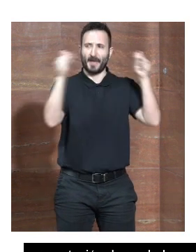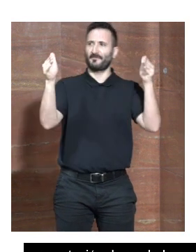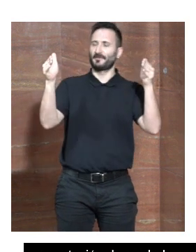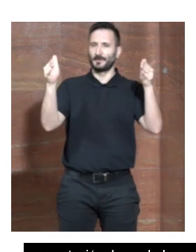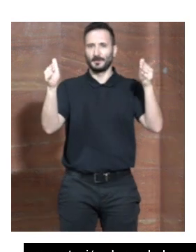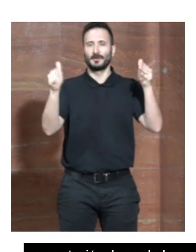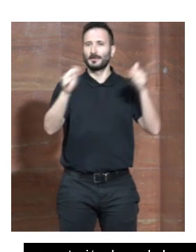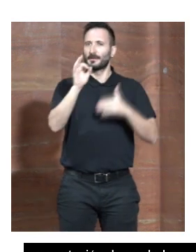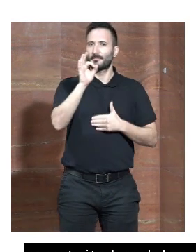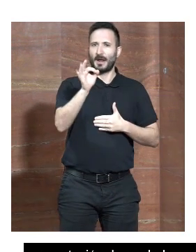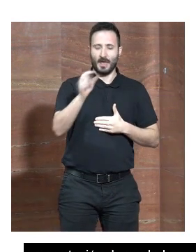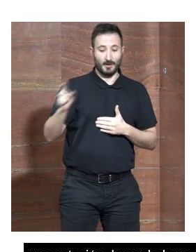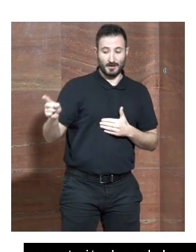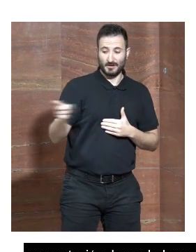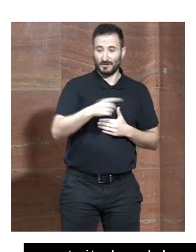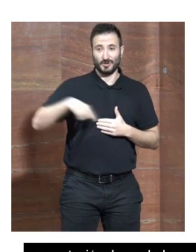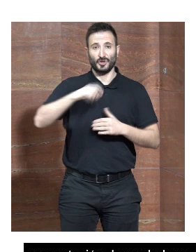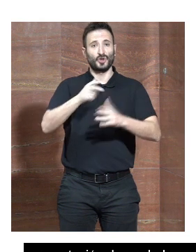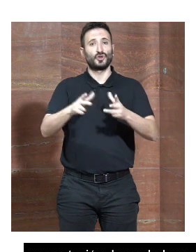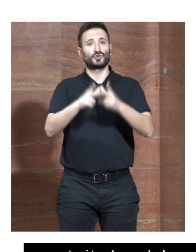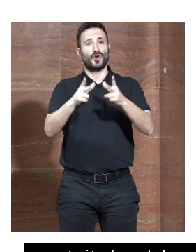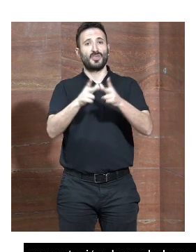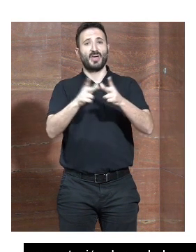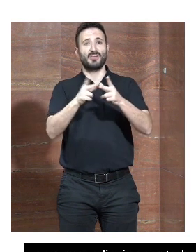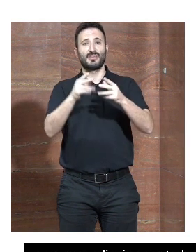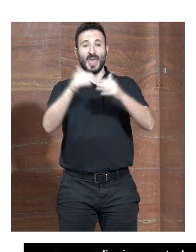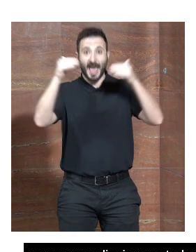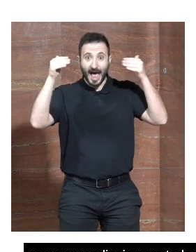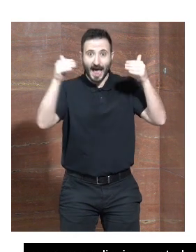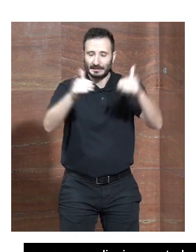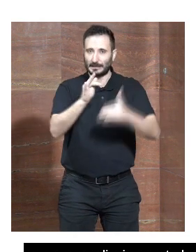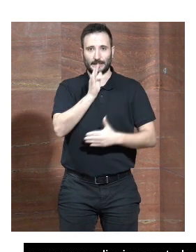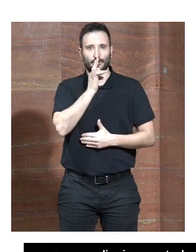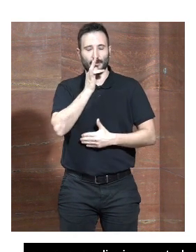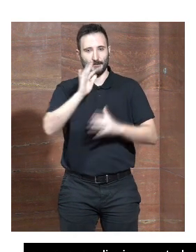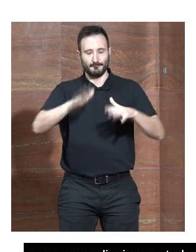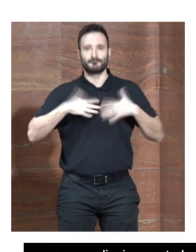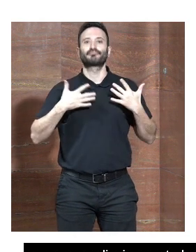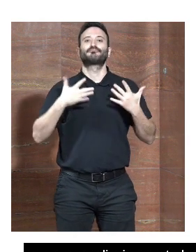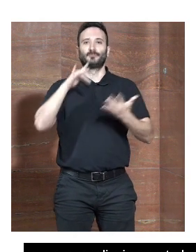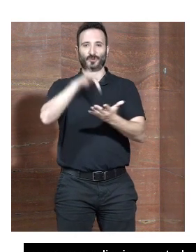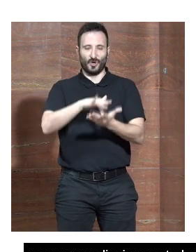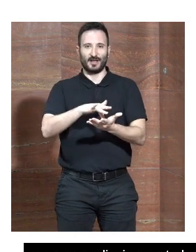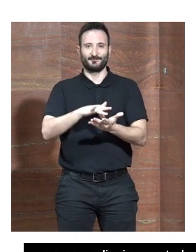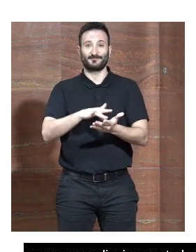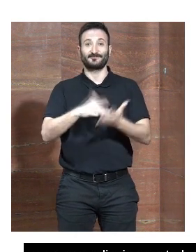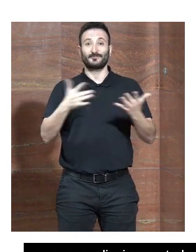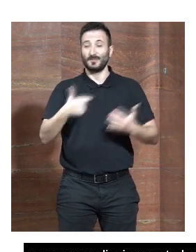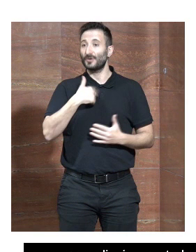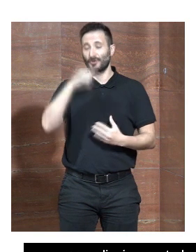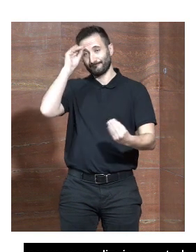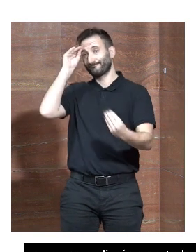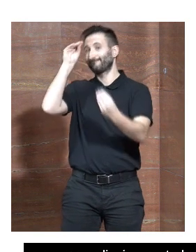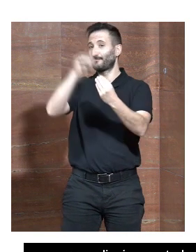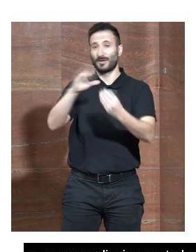quizá pues no estábamos o no estaba la sociedad tan atenta a ellos. Y desde luego no puedo estar